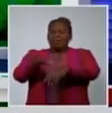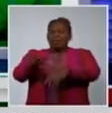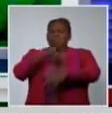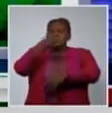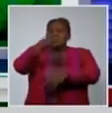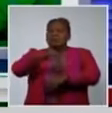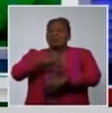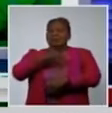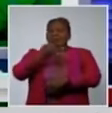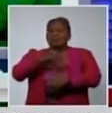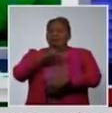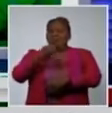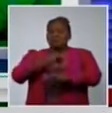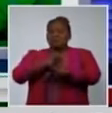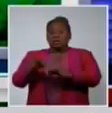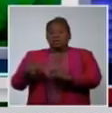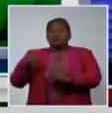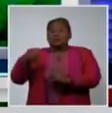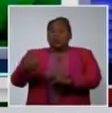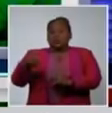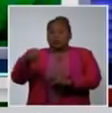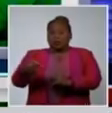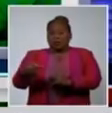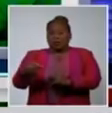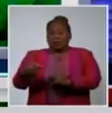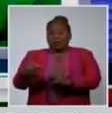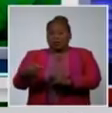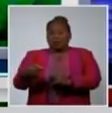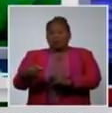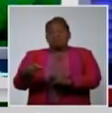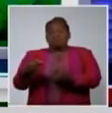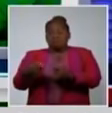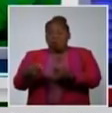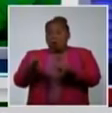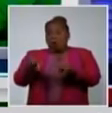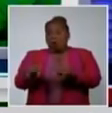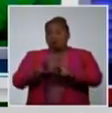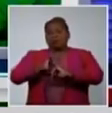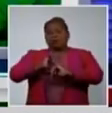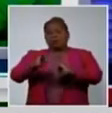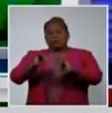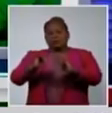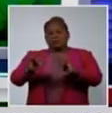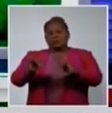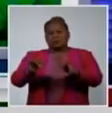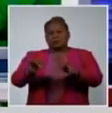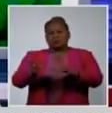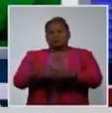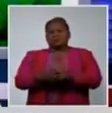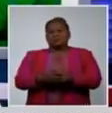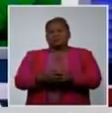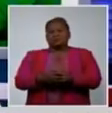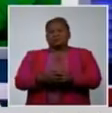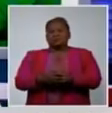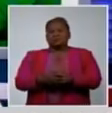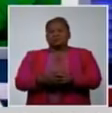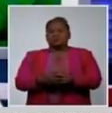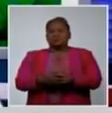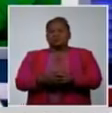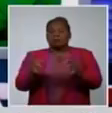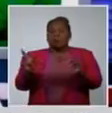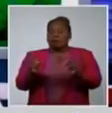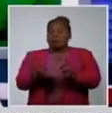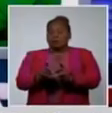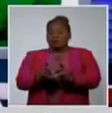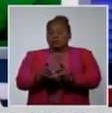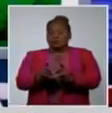puedo la vida pero en el grado incluso con el mismo información todos pudimos brindar el reciente no tiene